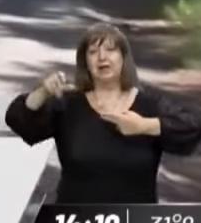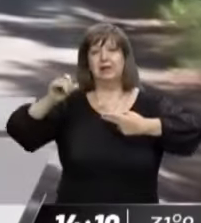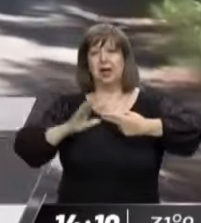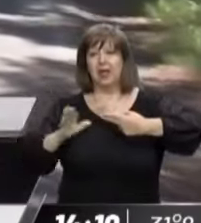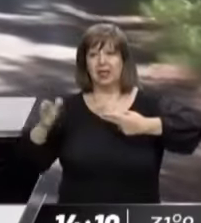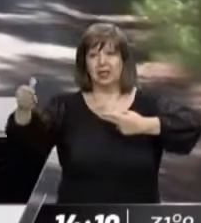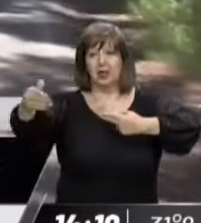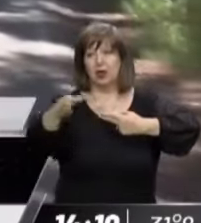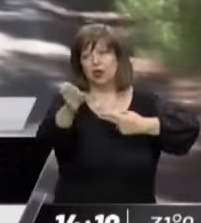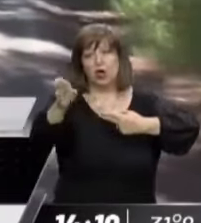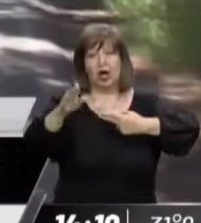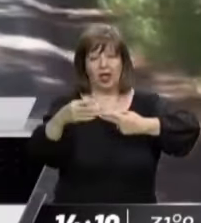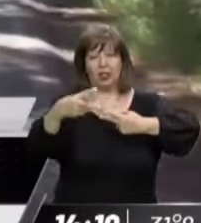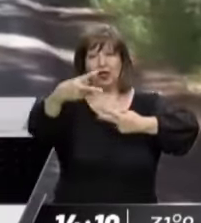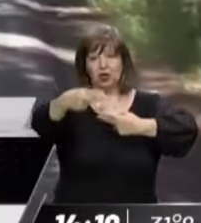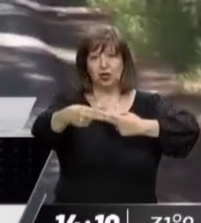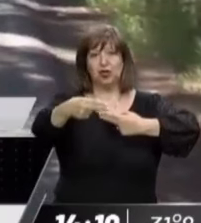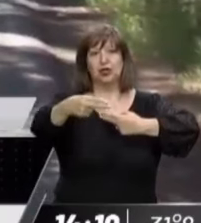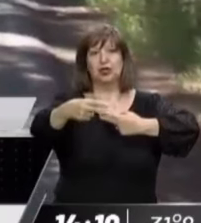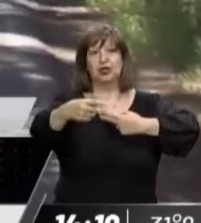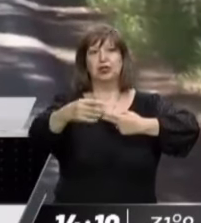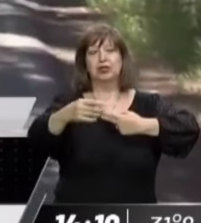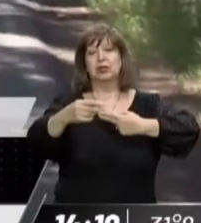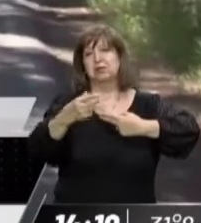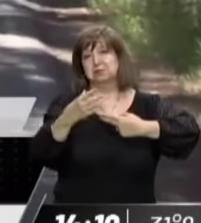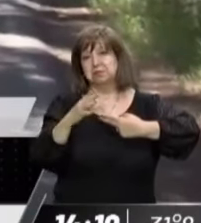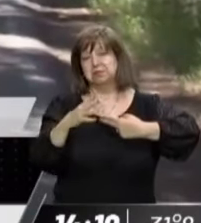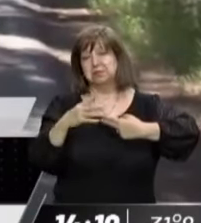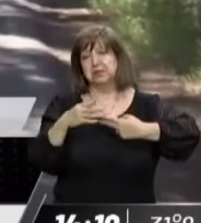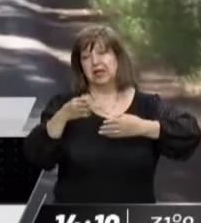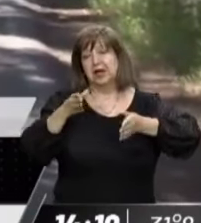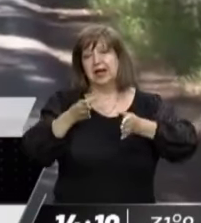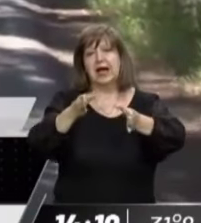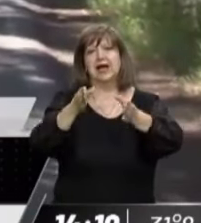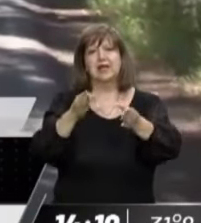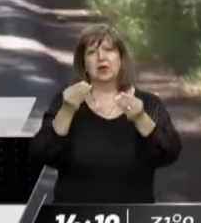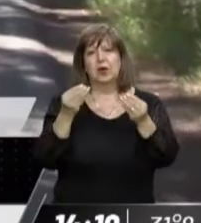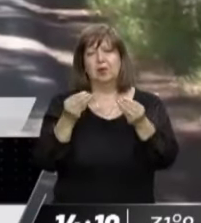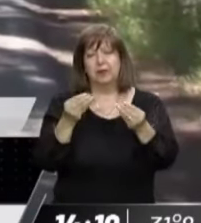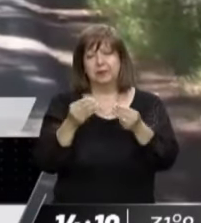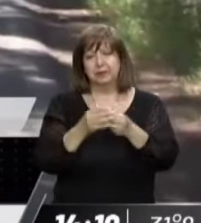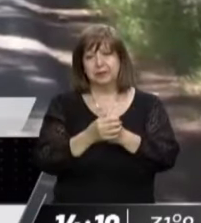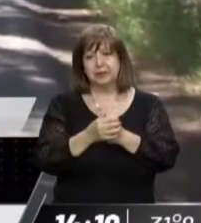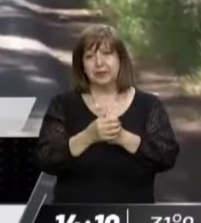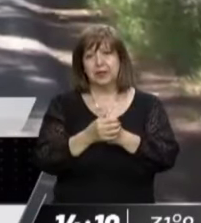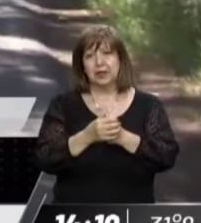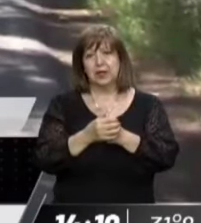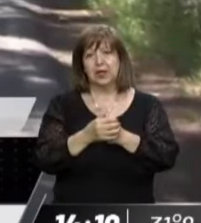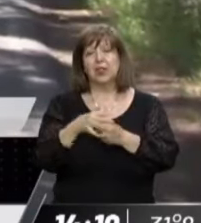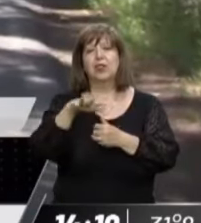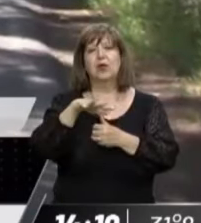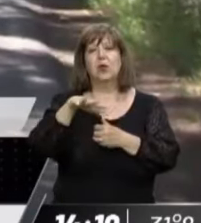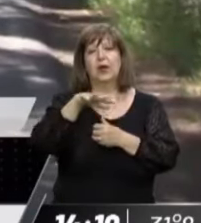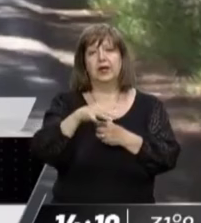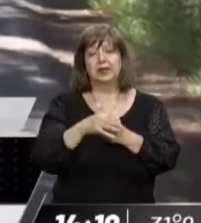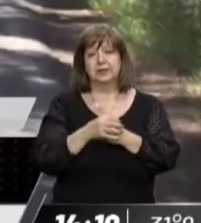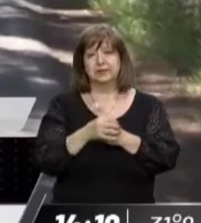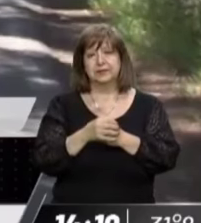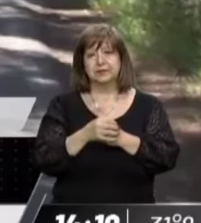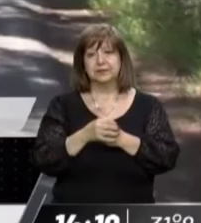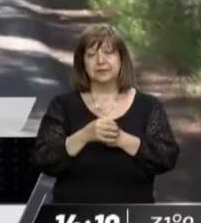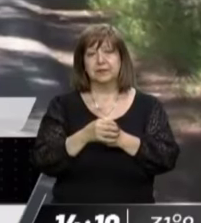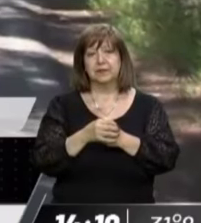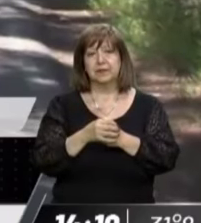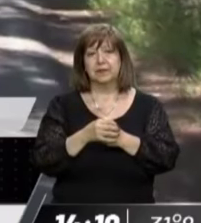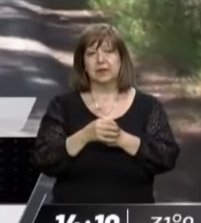trabajando, los vehículos están sobre la calle. El tránsito está interrumpido. ¿En qué punto, Juancito? Ubicanos en la zona.